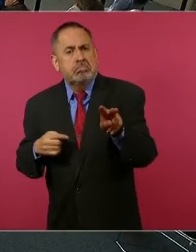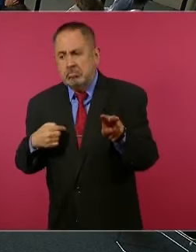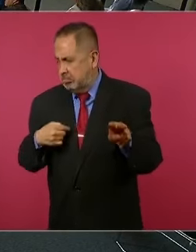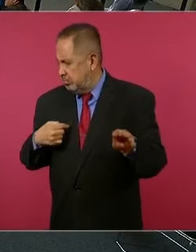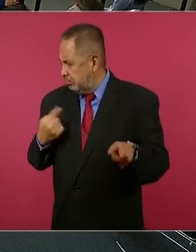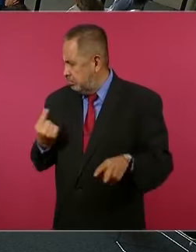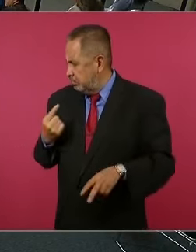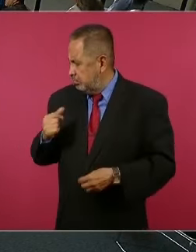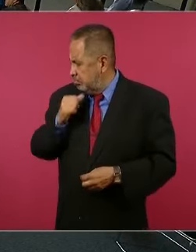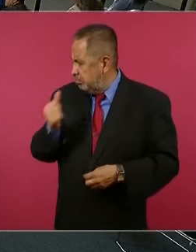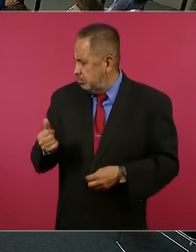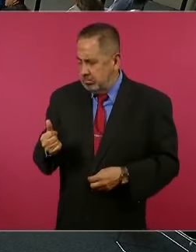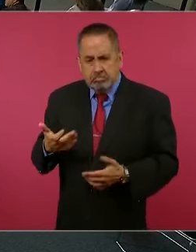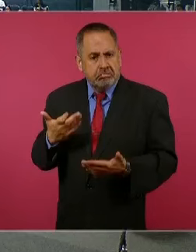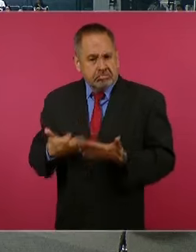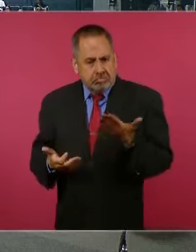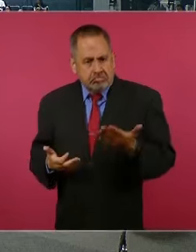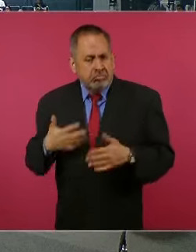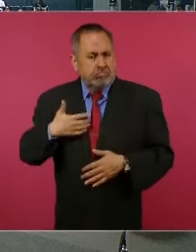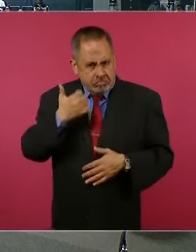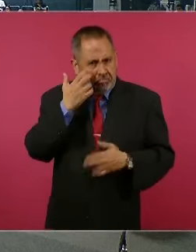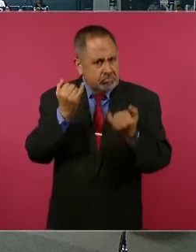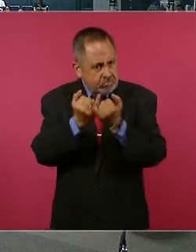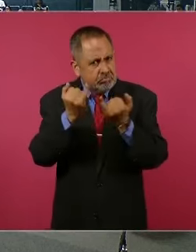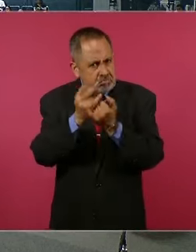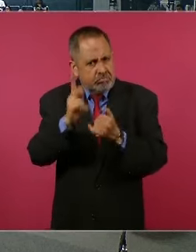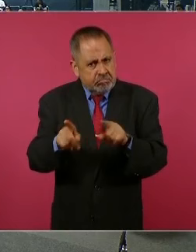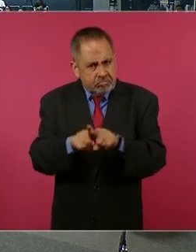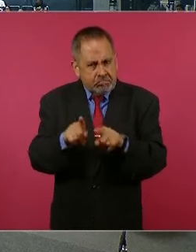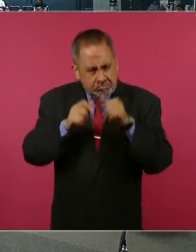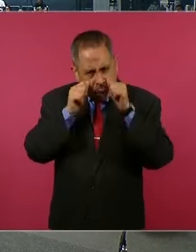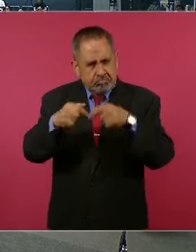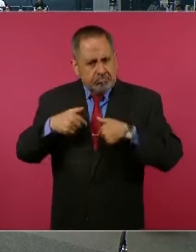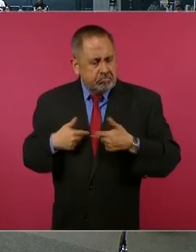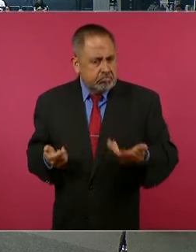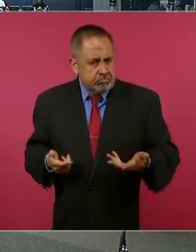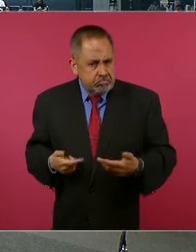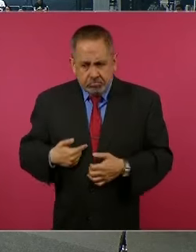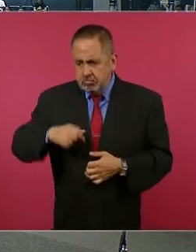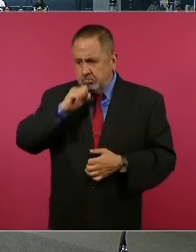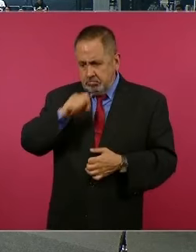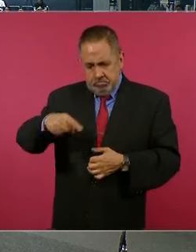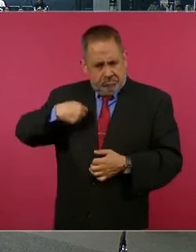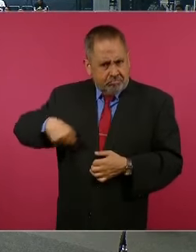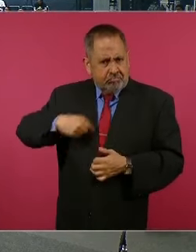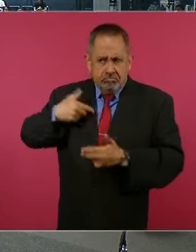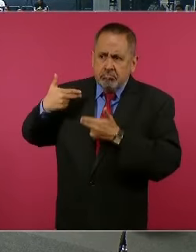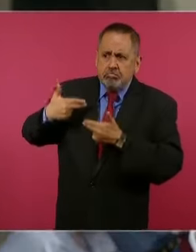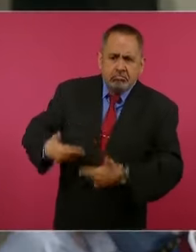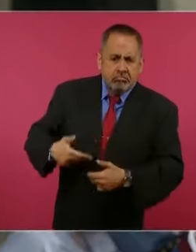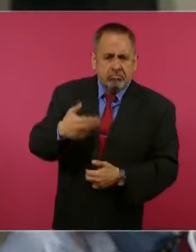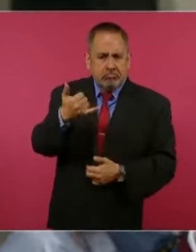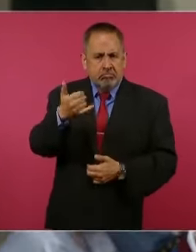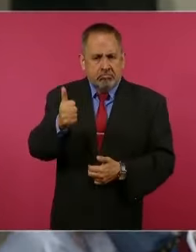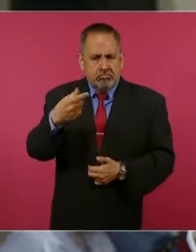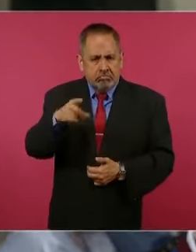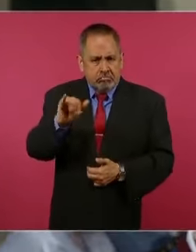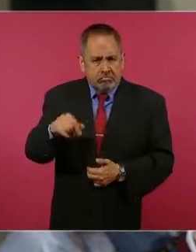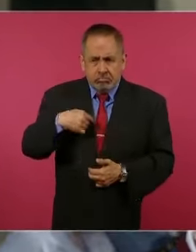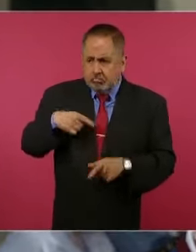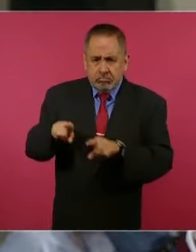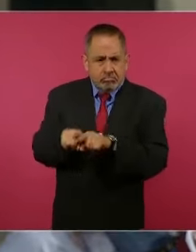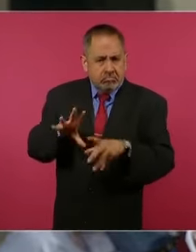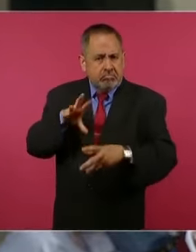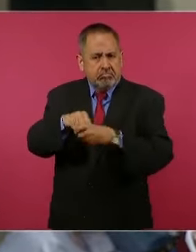los lados y al final de cuentas bueno nuestra problemática no ha sido atendida de hecho me dicen Pues nosotros también somos yis no este ahí estamos Este